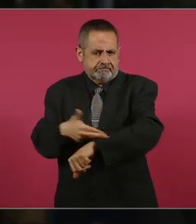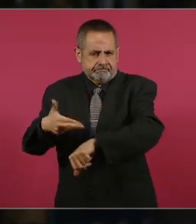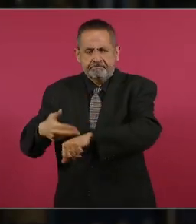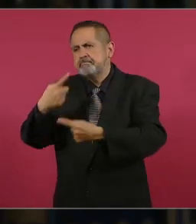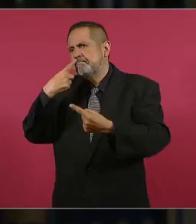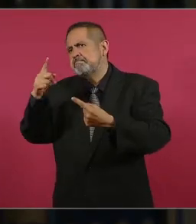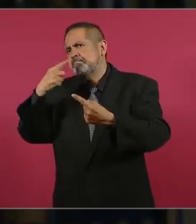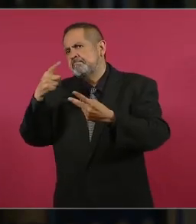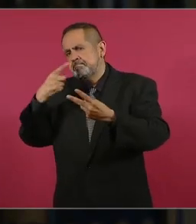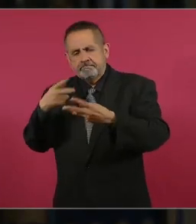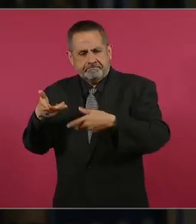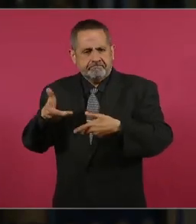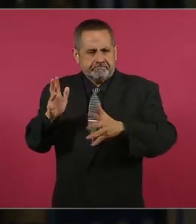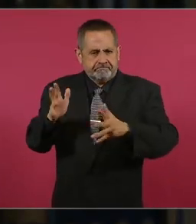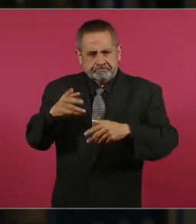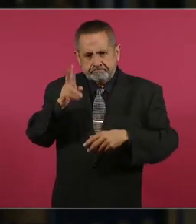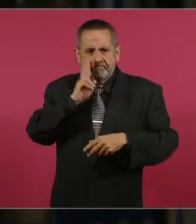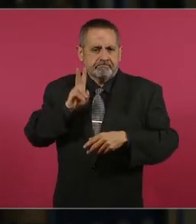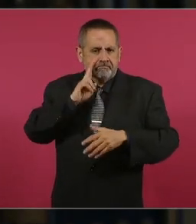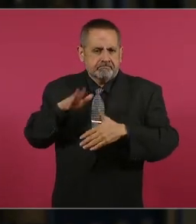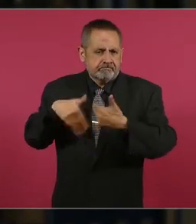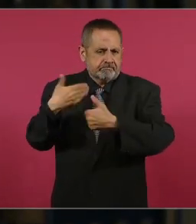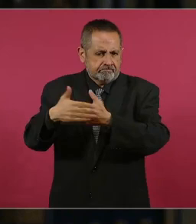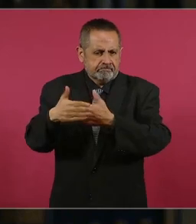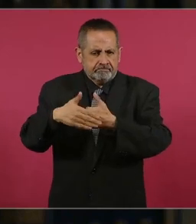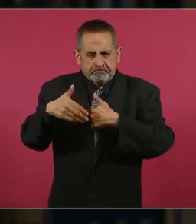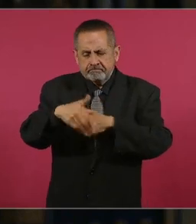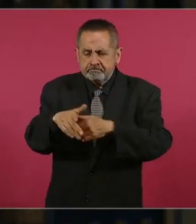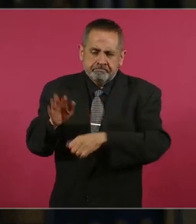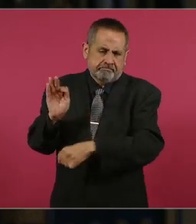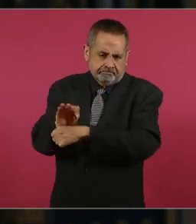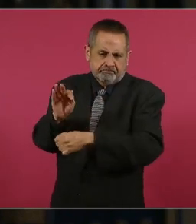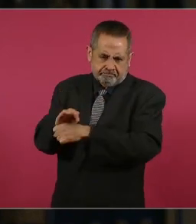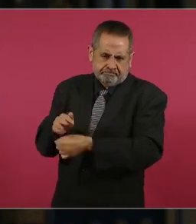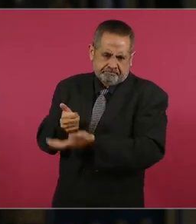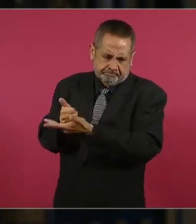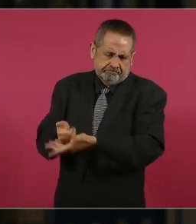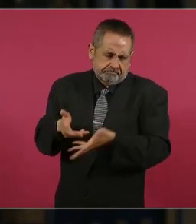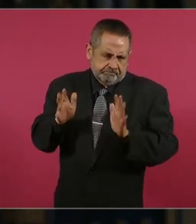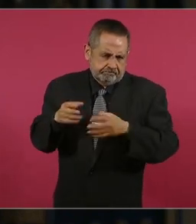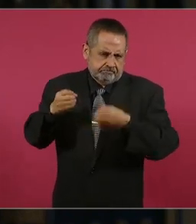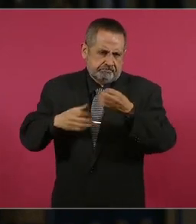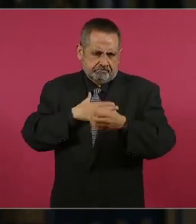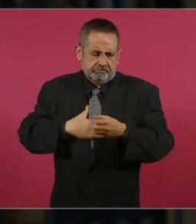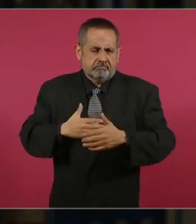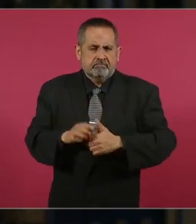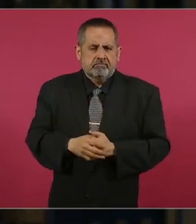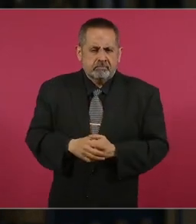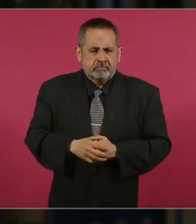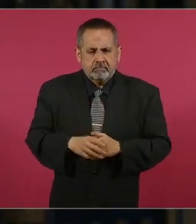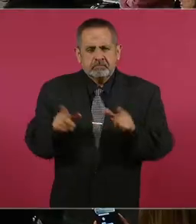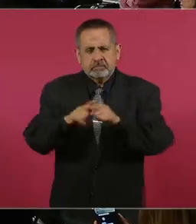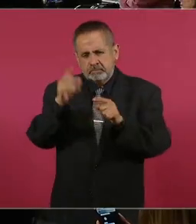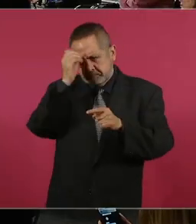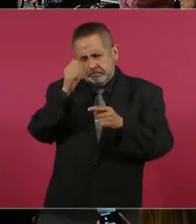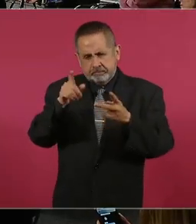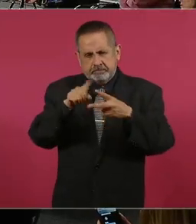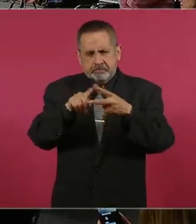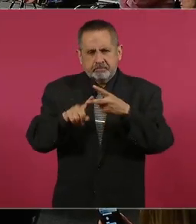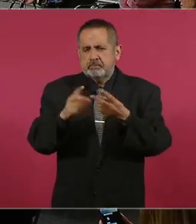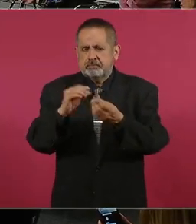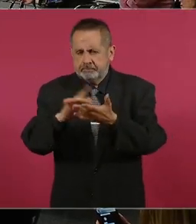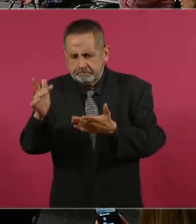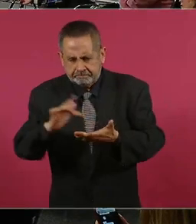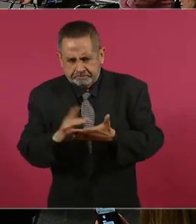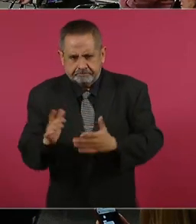denuncias correspondientes, para ahora esperar que las instituciones pues le puedan dar justicia. Presidente, me gustaría saber su opinión sobre estos dos temas.